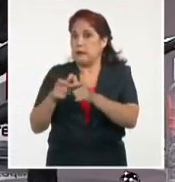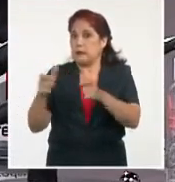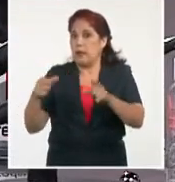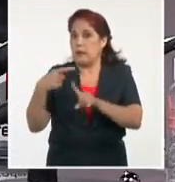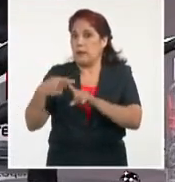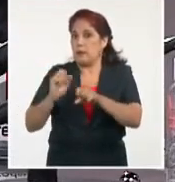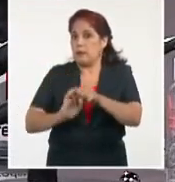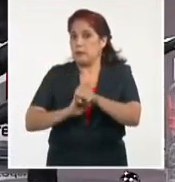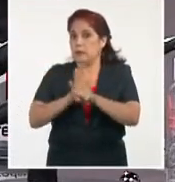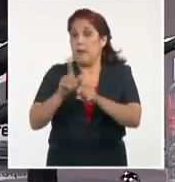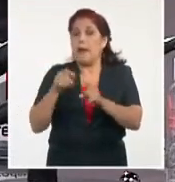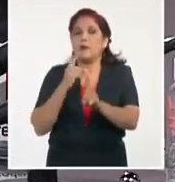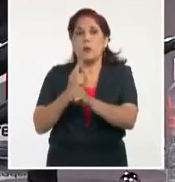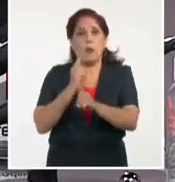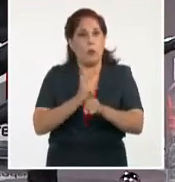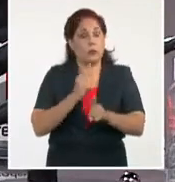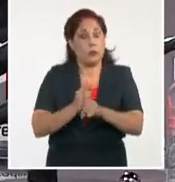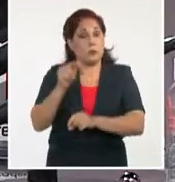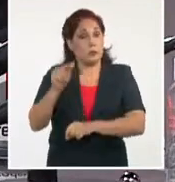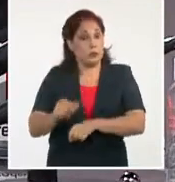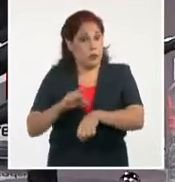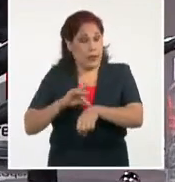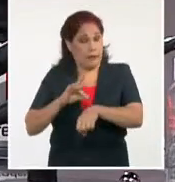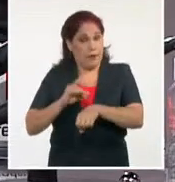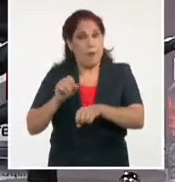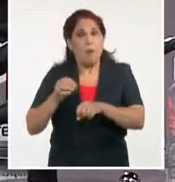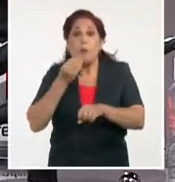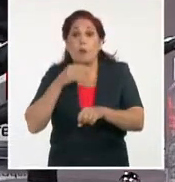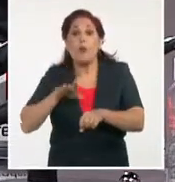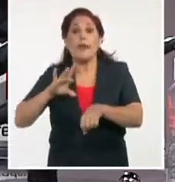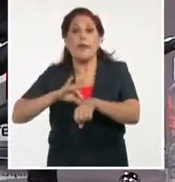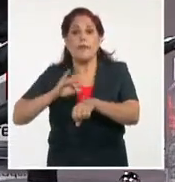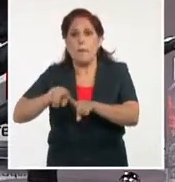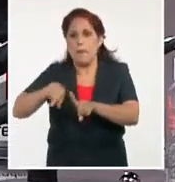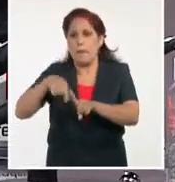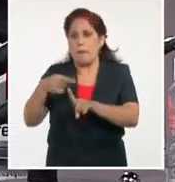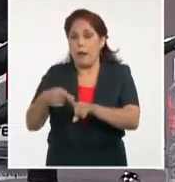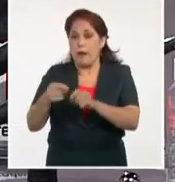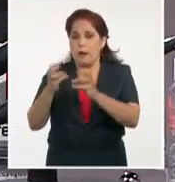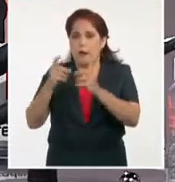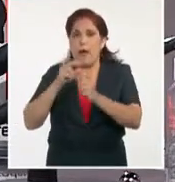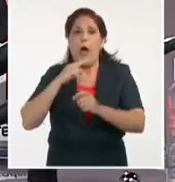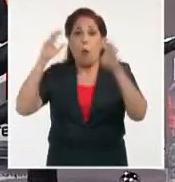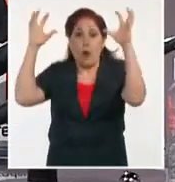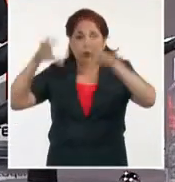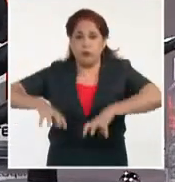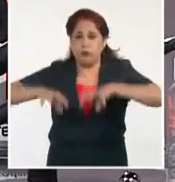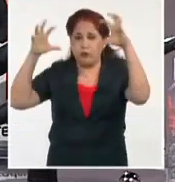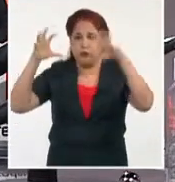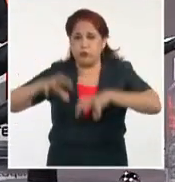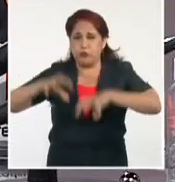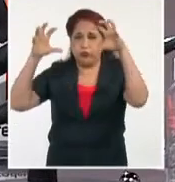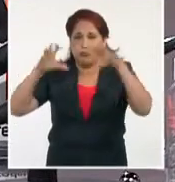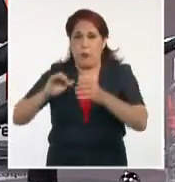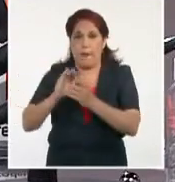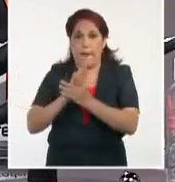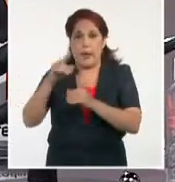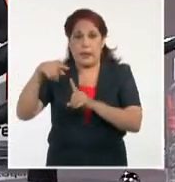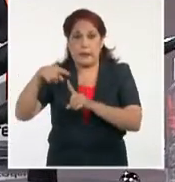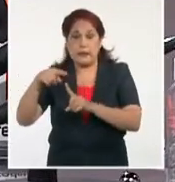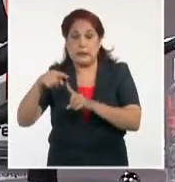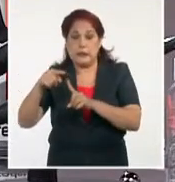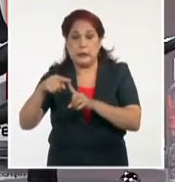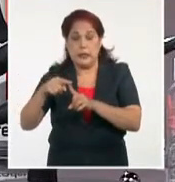todos los contactos de esas personas y los sospechosos, y además, bueno, la cantidad de agua que cayó en varios de esos territorios,